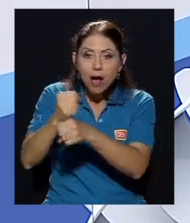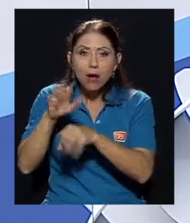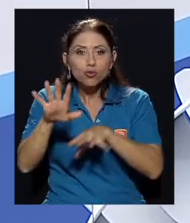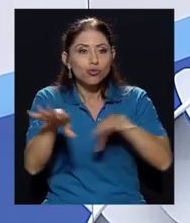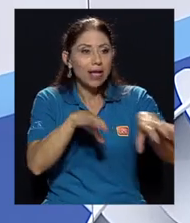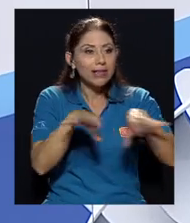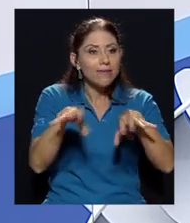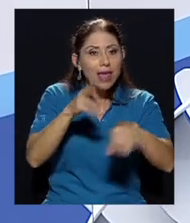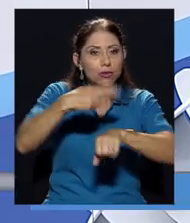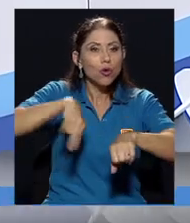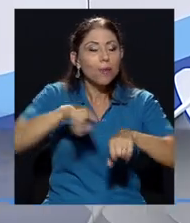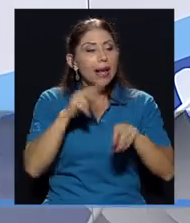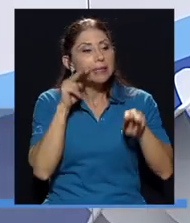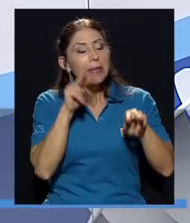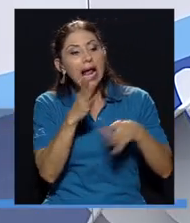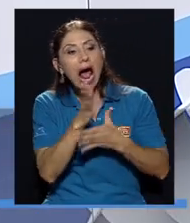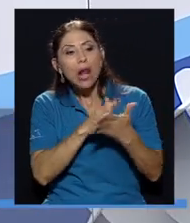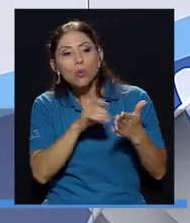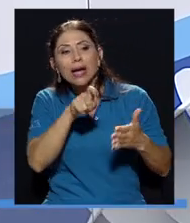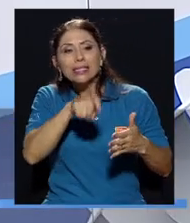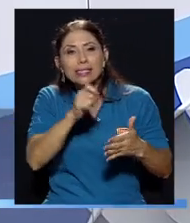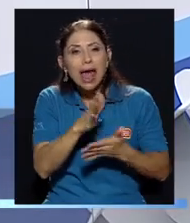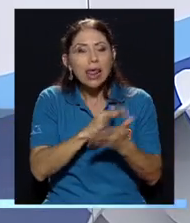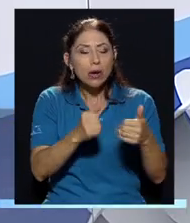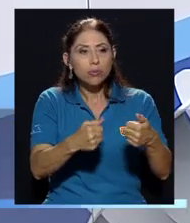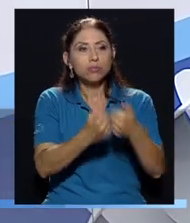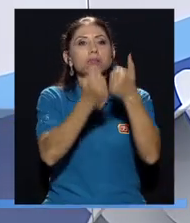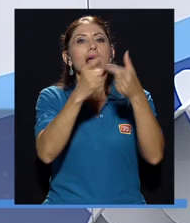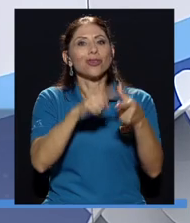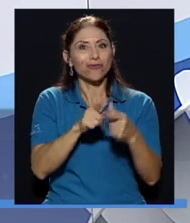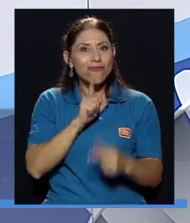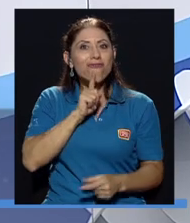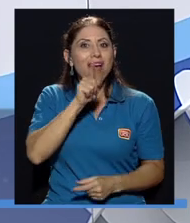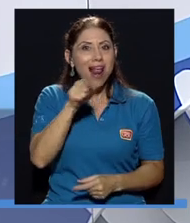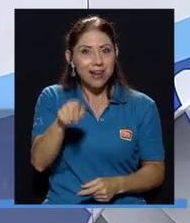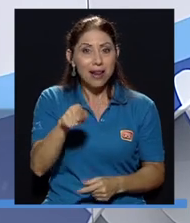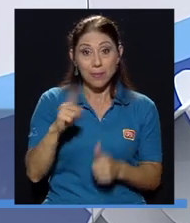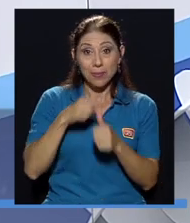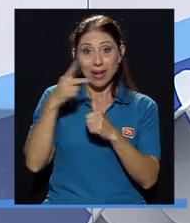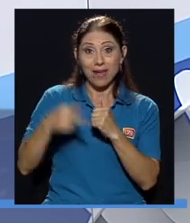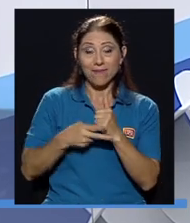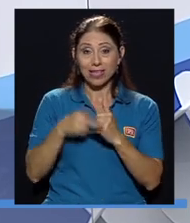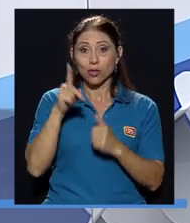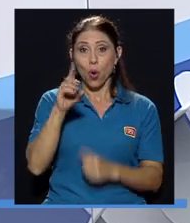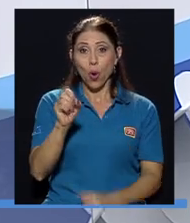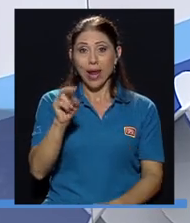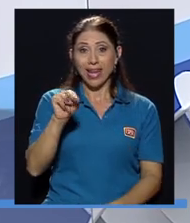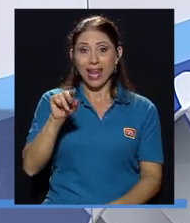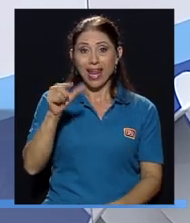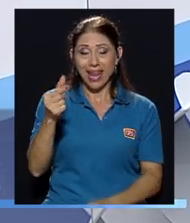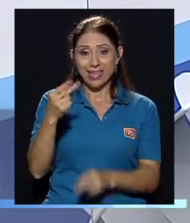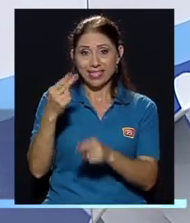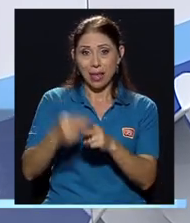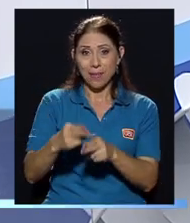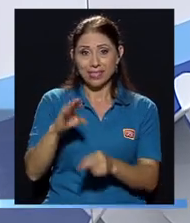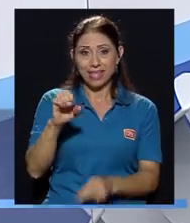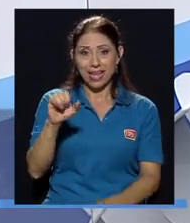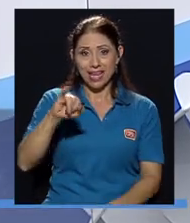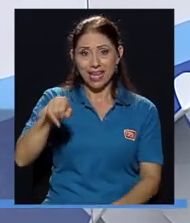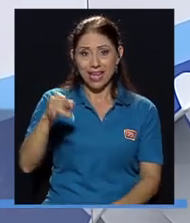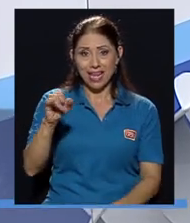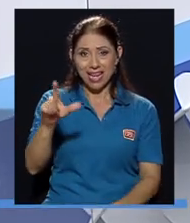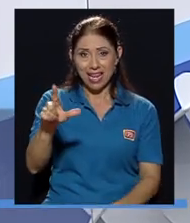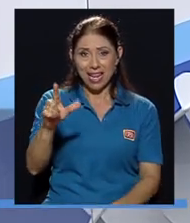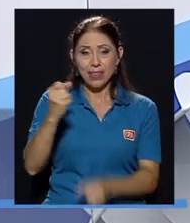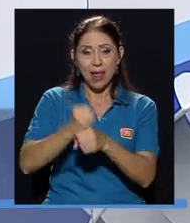actividades normales tenemos también este año por primera vez a una ong que se llama sejil que trabaja el tema de derechos humanos y un poco en relación